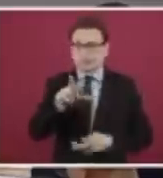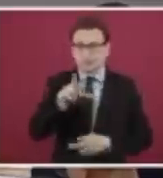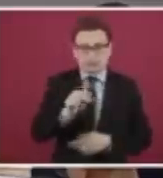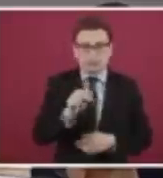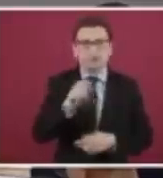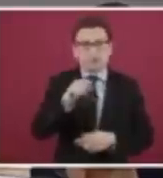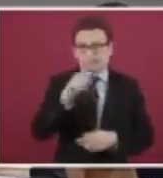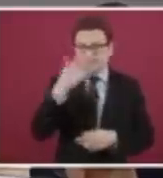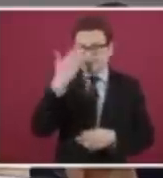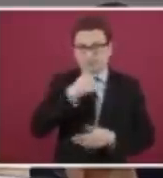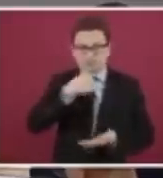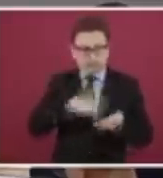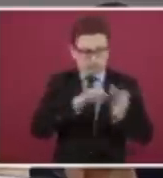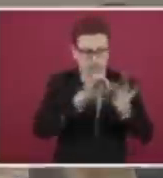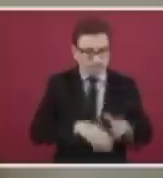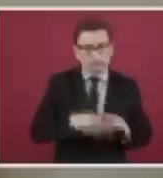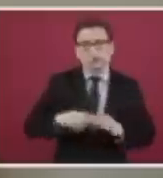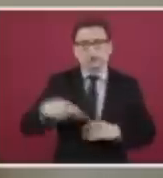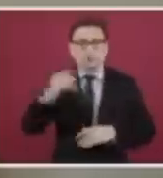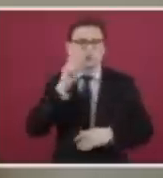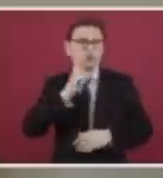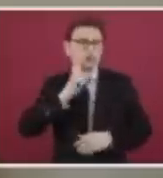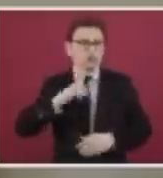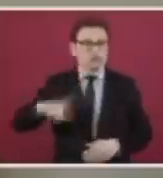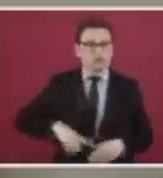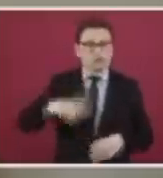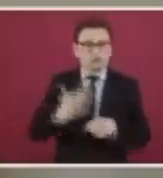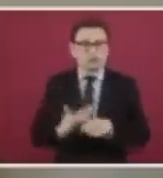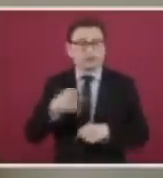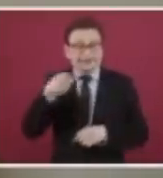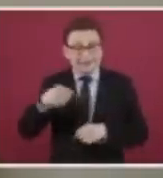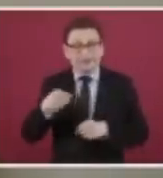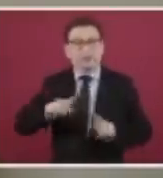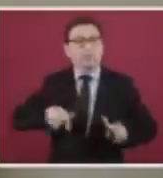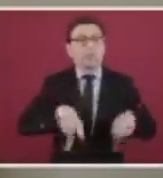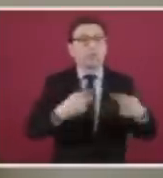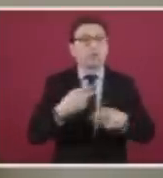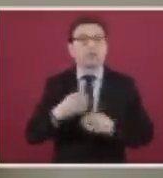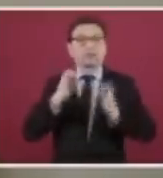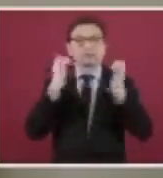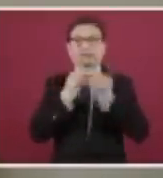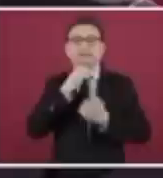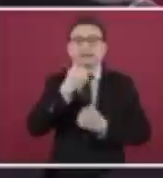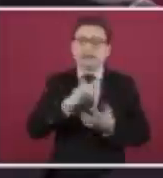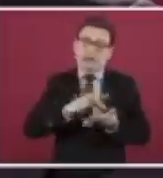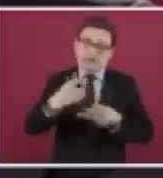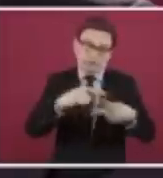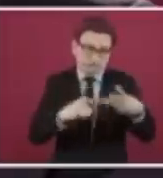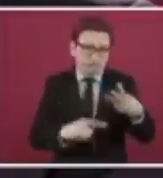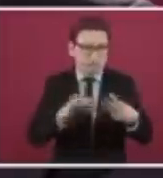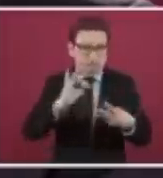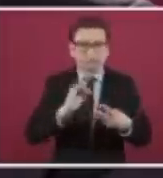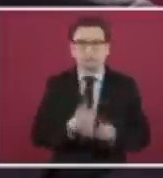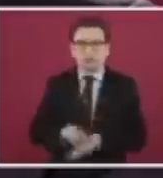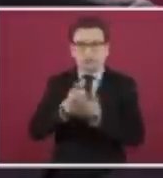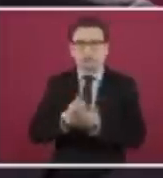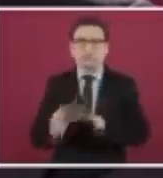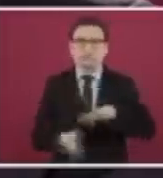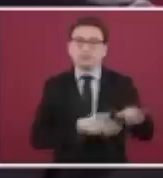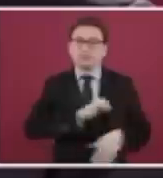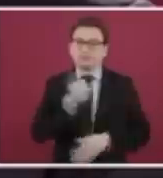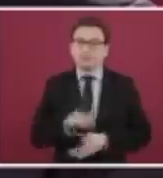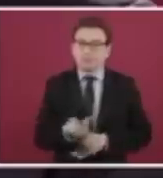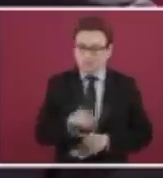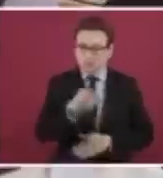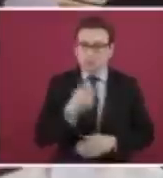dirigió una carta a la gobernadora y que bueno, ya se anunció que no se van a vender. Así que muchas gracias por los tres temas. Las preguntas que le quiero plantear, bueno,